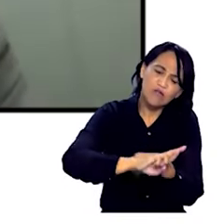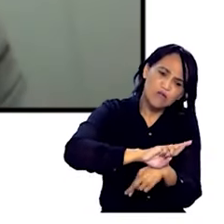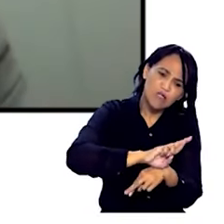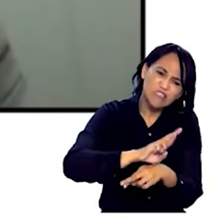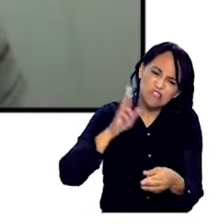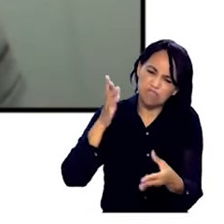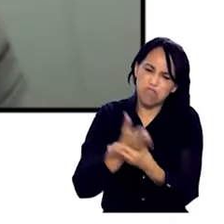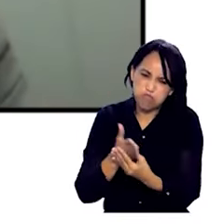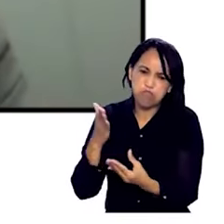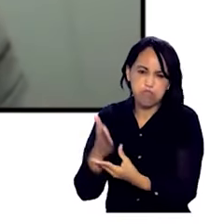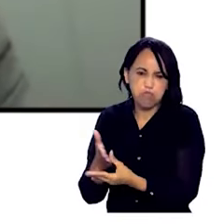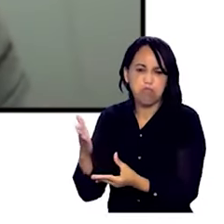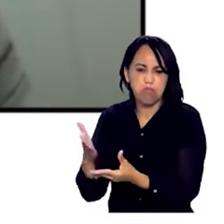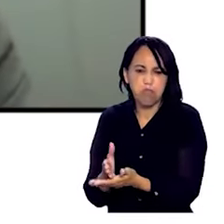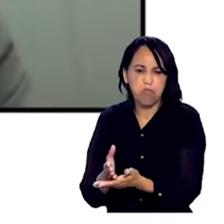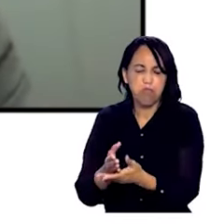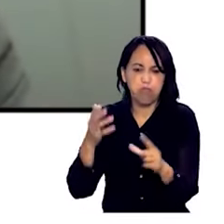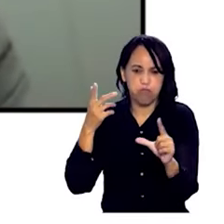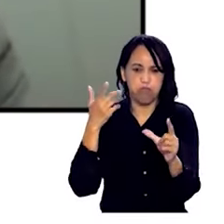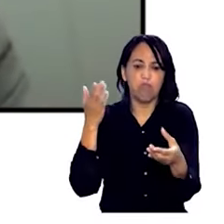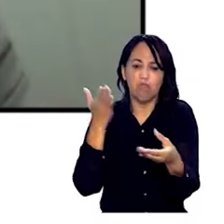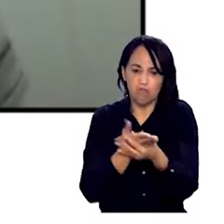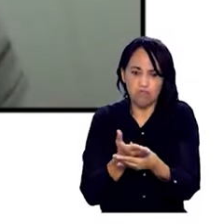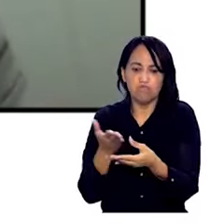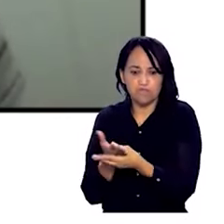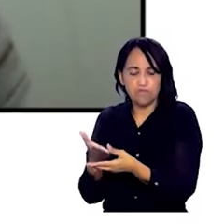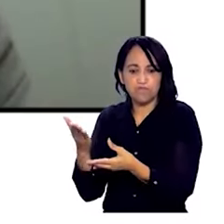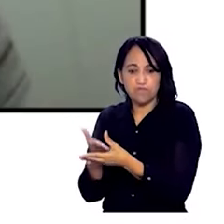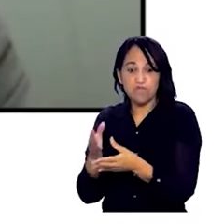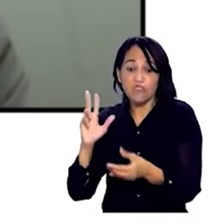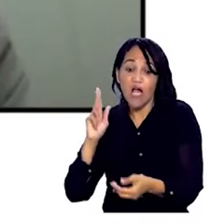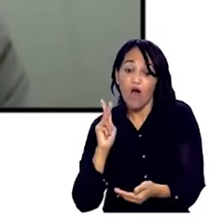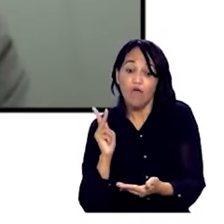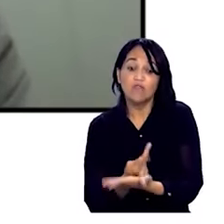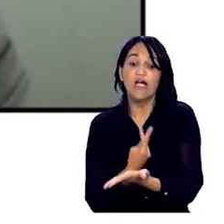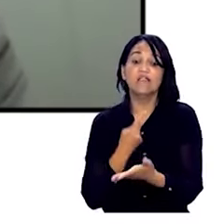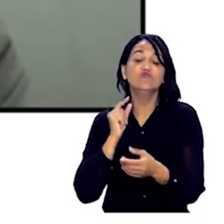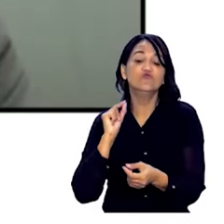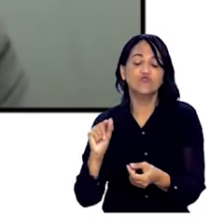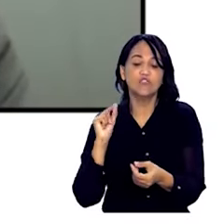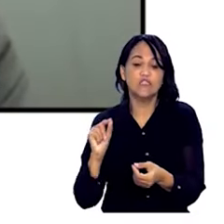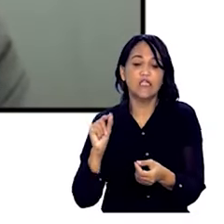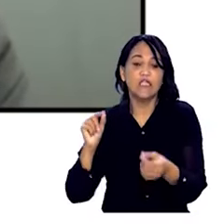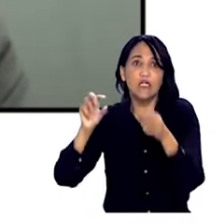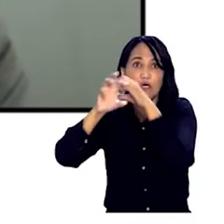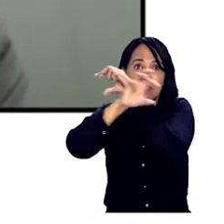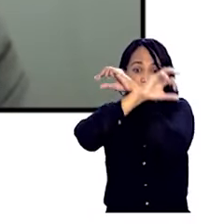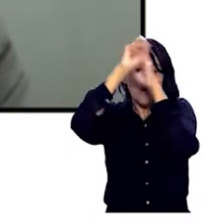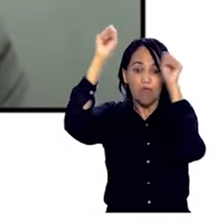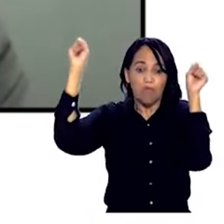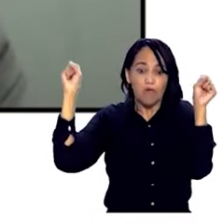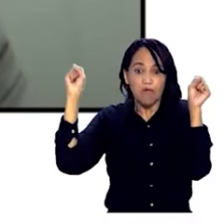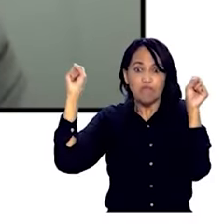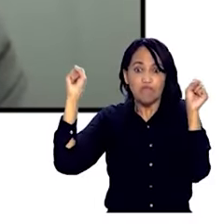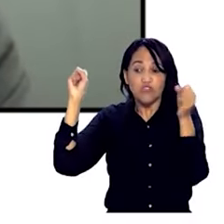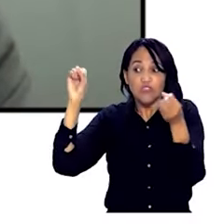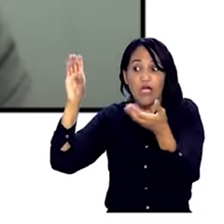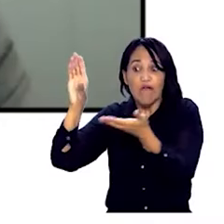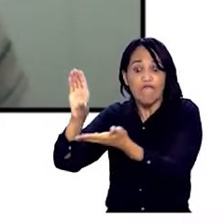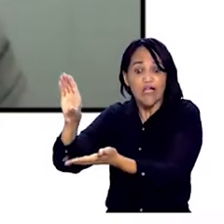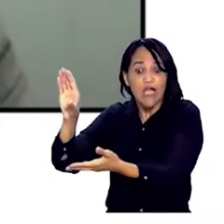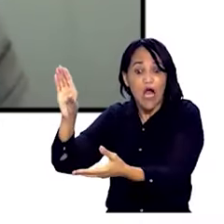corte Suemi repetitiv no tien El incidente de resolución de causas